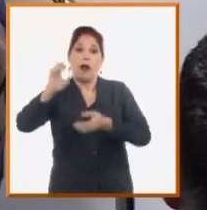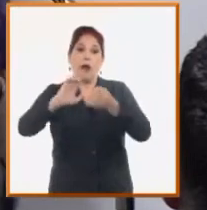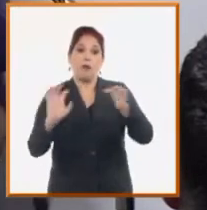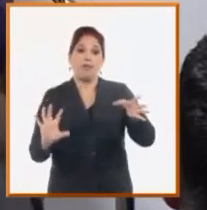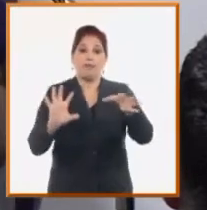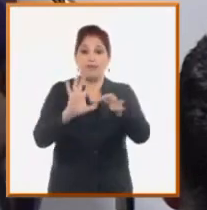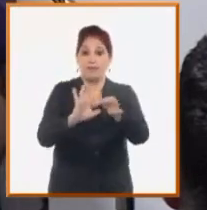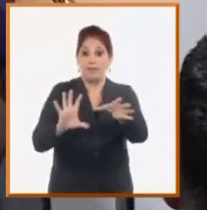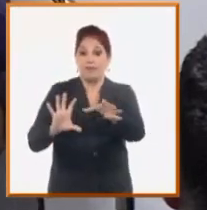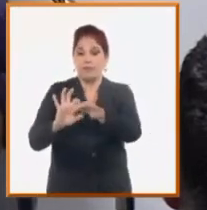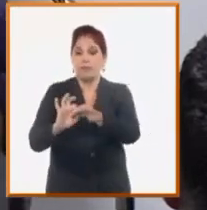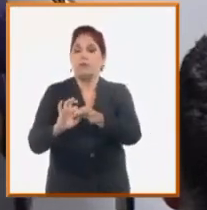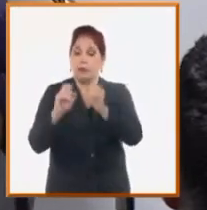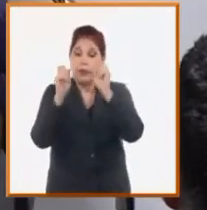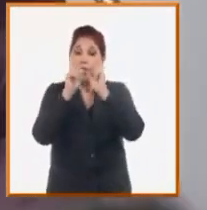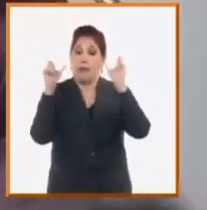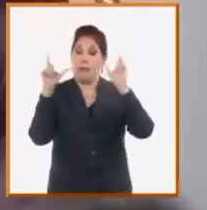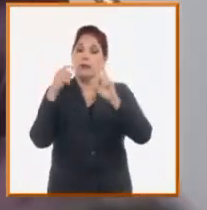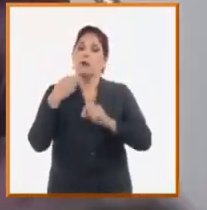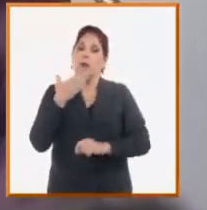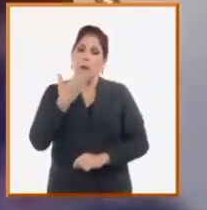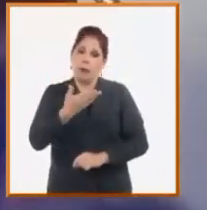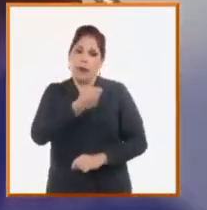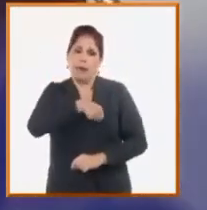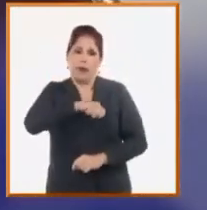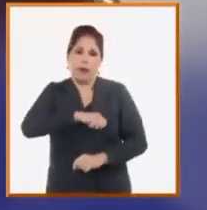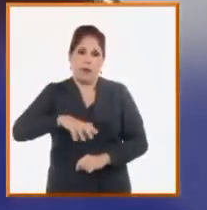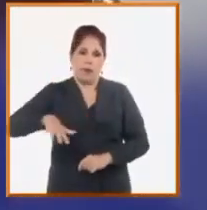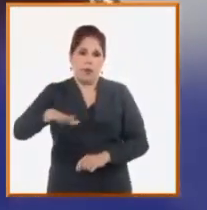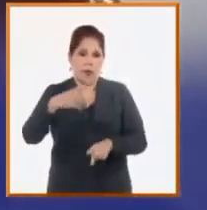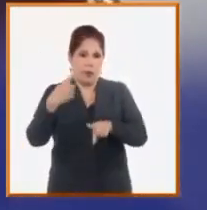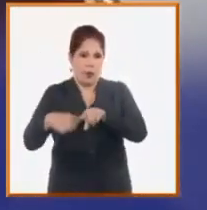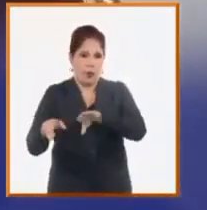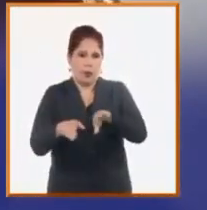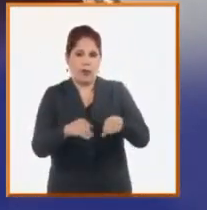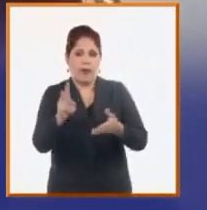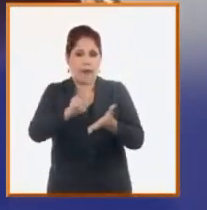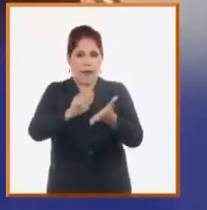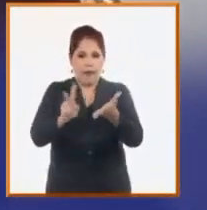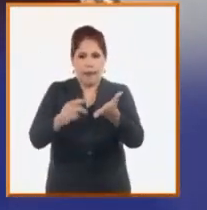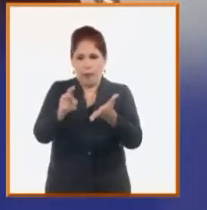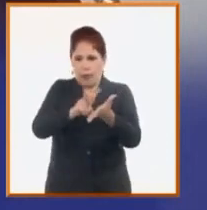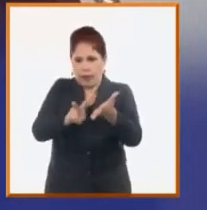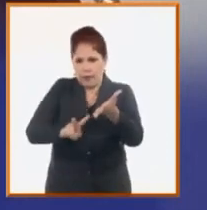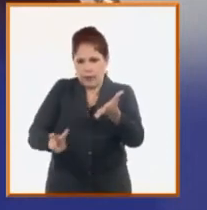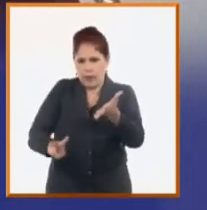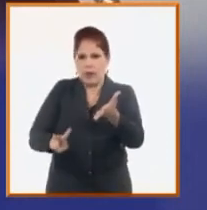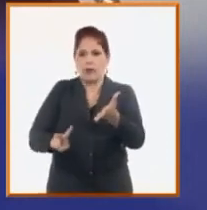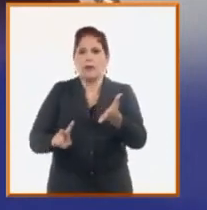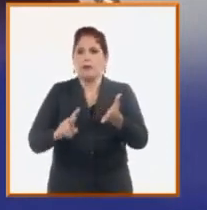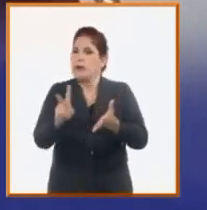y que se logre el impacto en la población. También hay que revisar incluso en el componente de